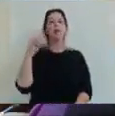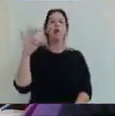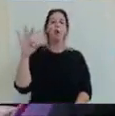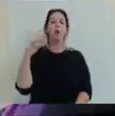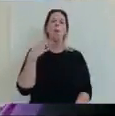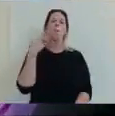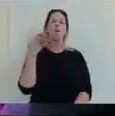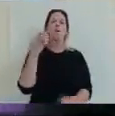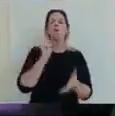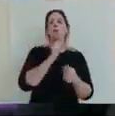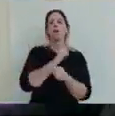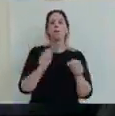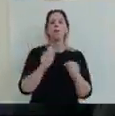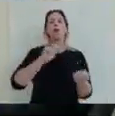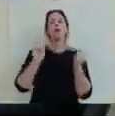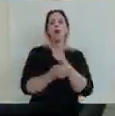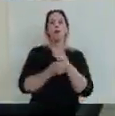concejal Figueredo.